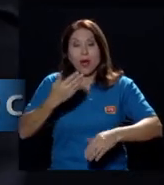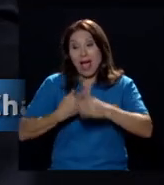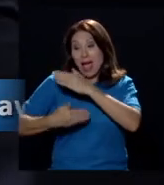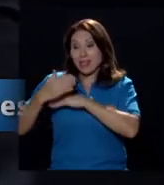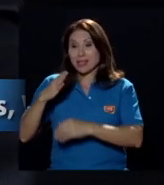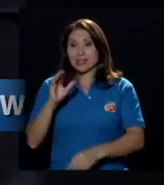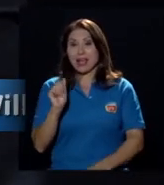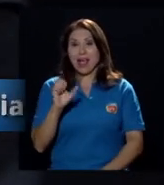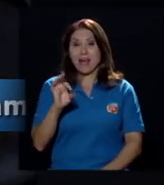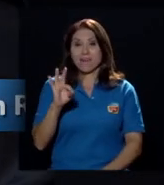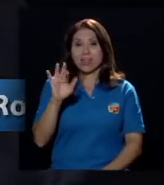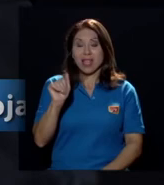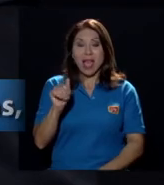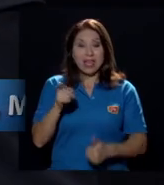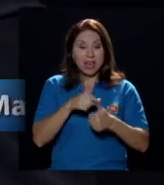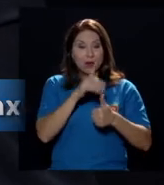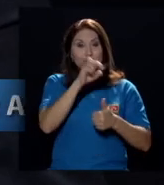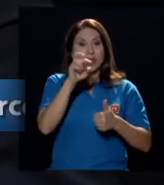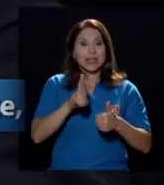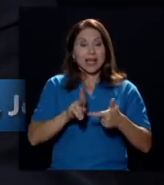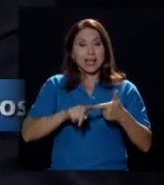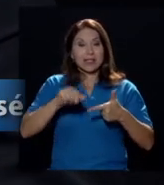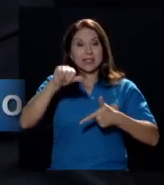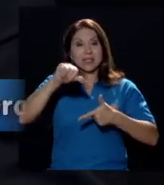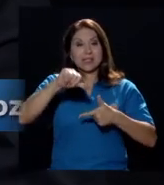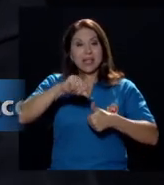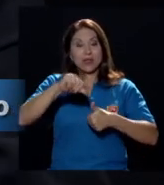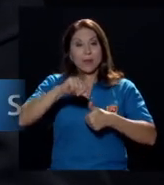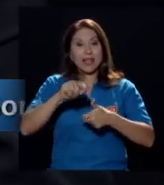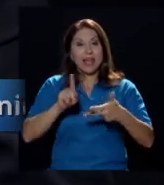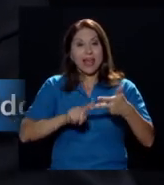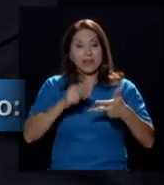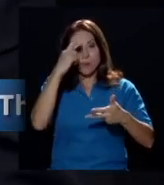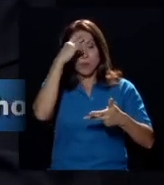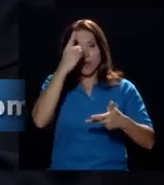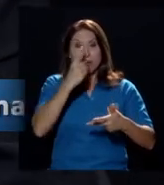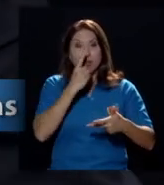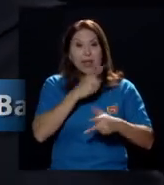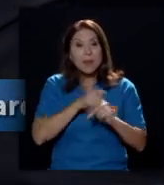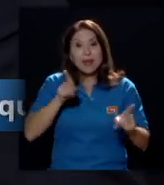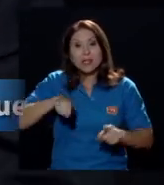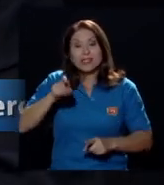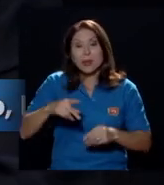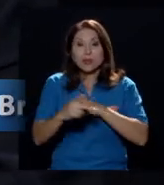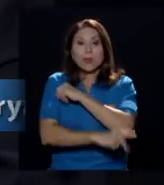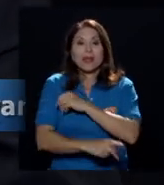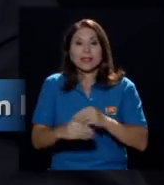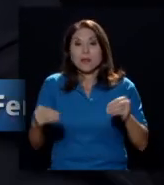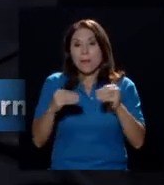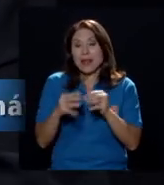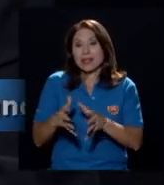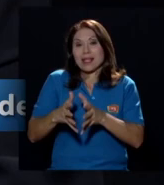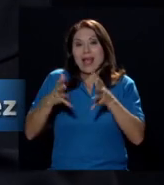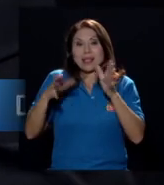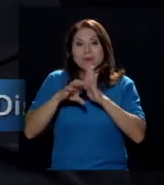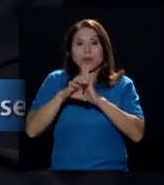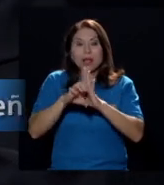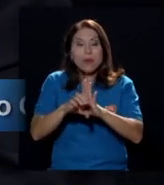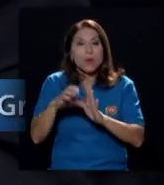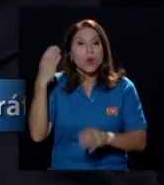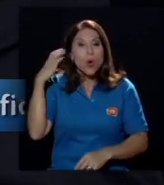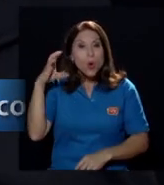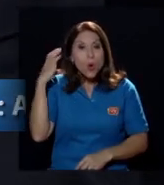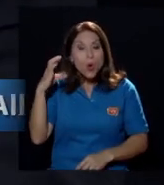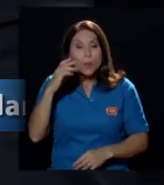República Dominicana, importante, pero necesitamos países más grandes también, como Colombia, como Perú, como Chile, como